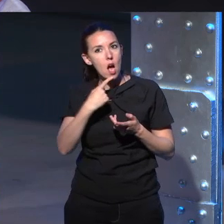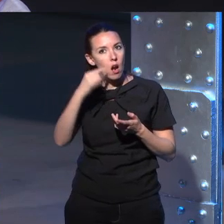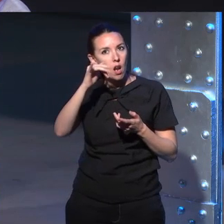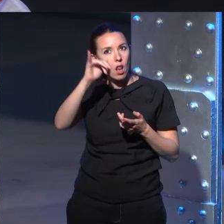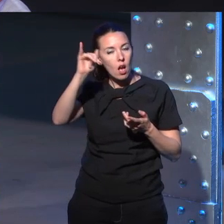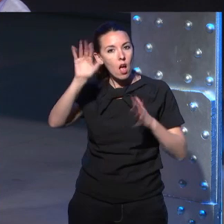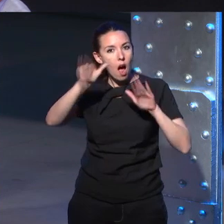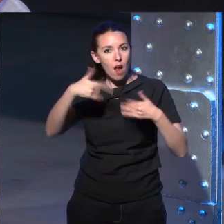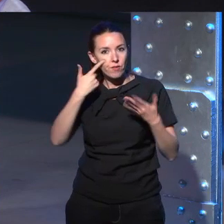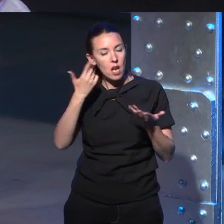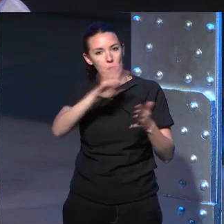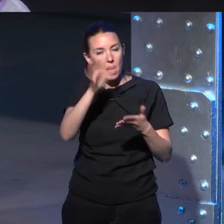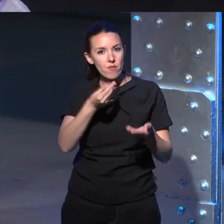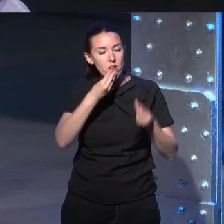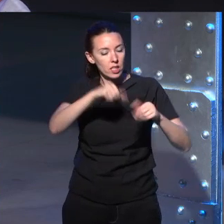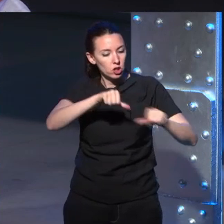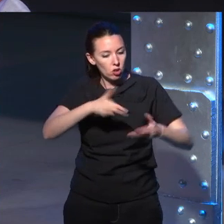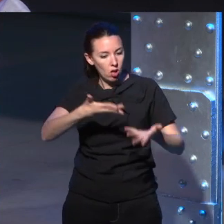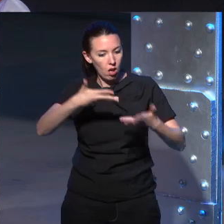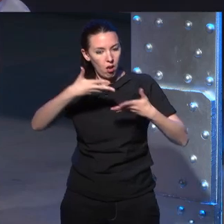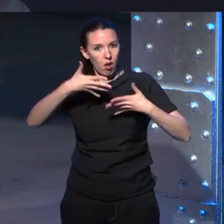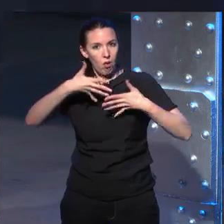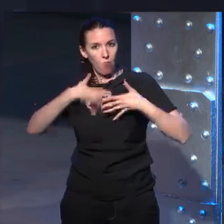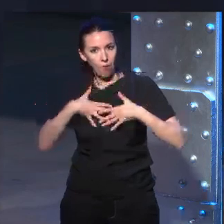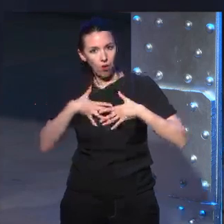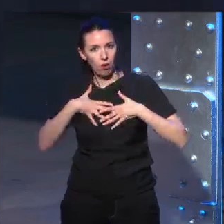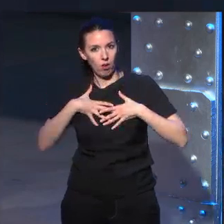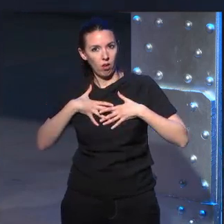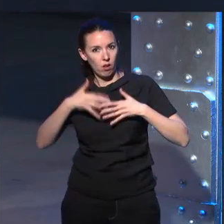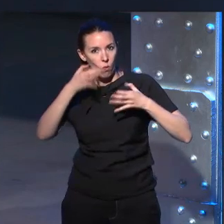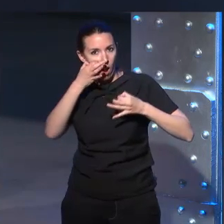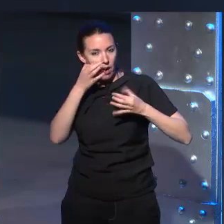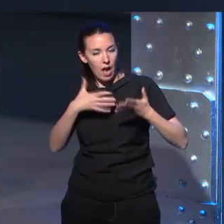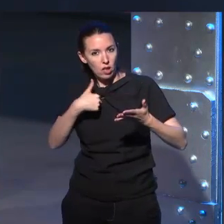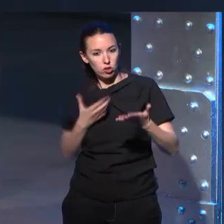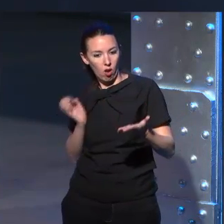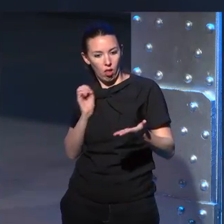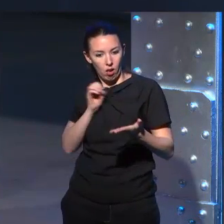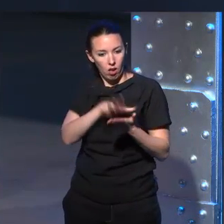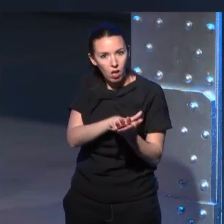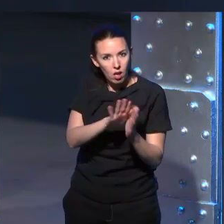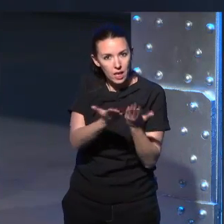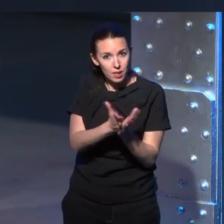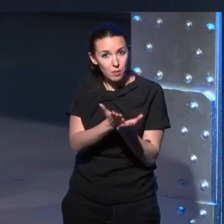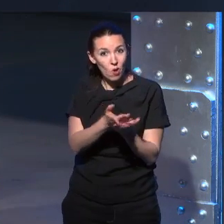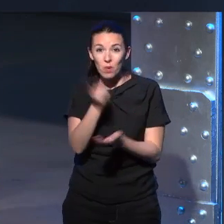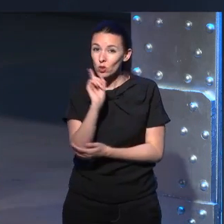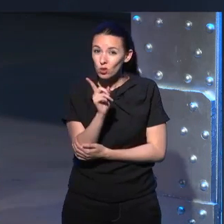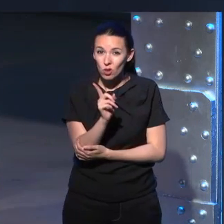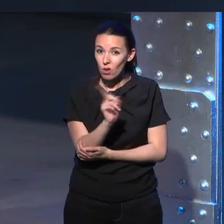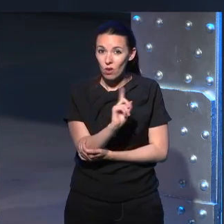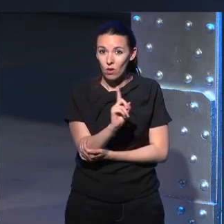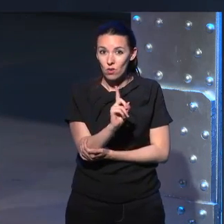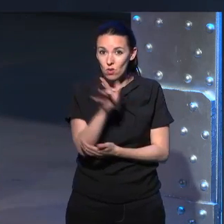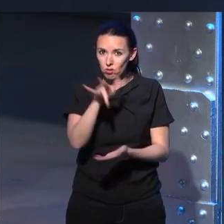le hacen vivir la historia como si estuviera habitando en las propias páginas del libro. Pero no es solo eso, con